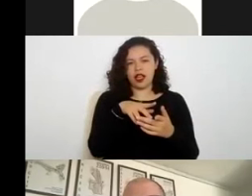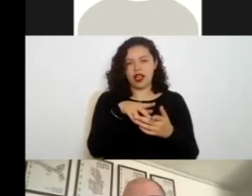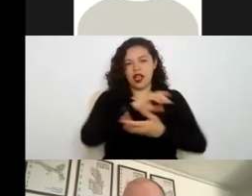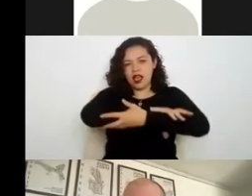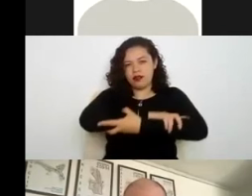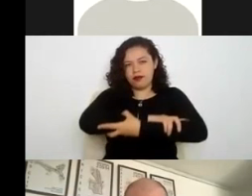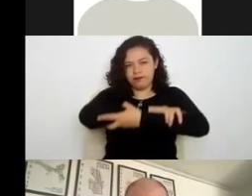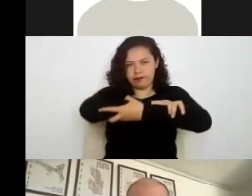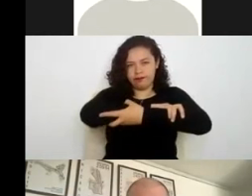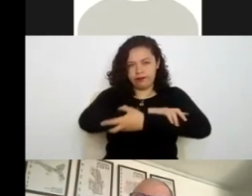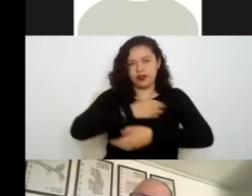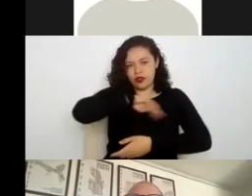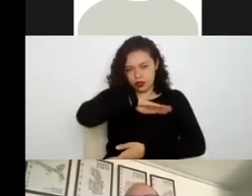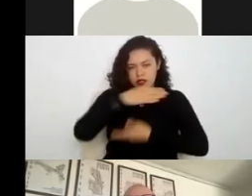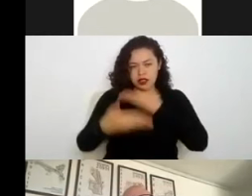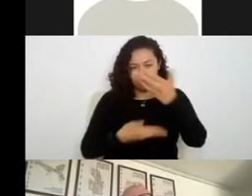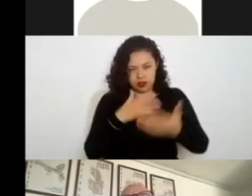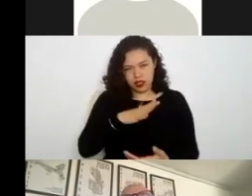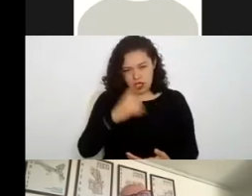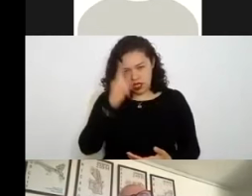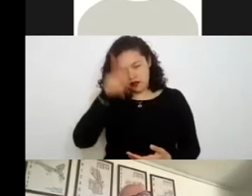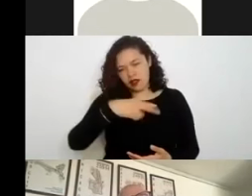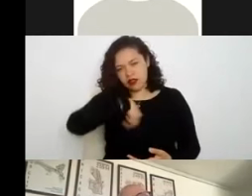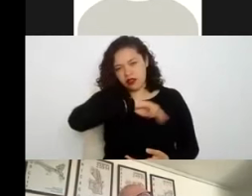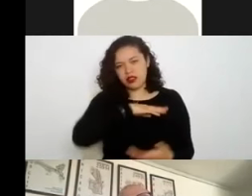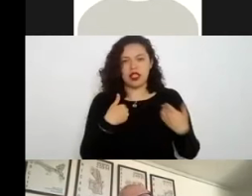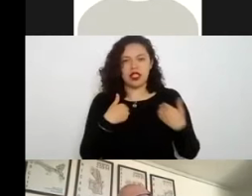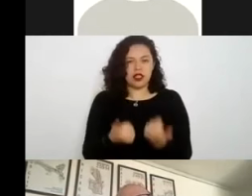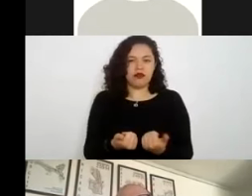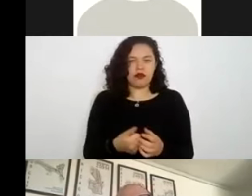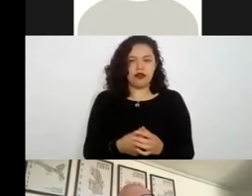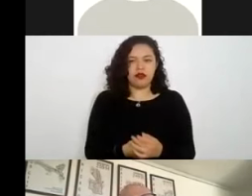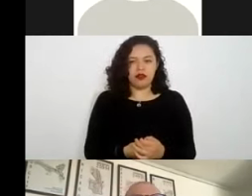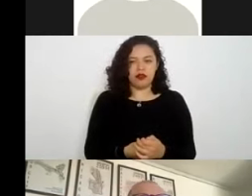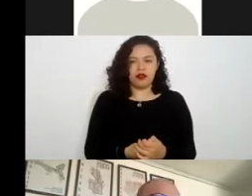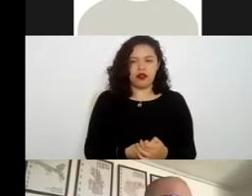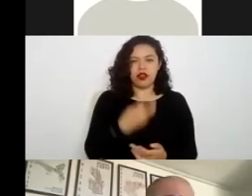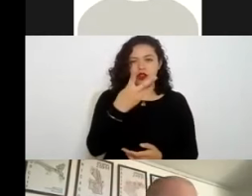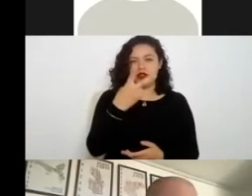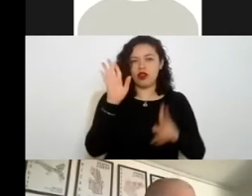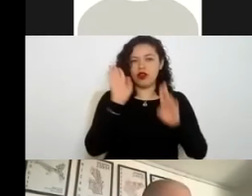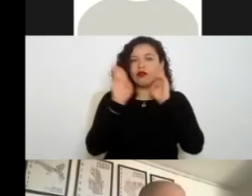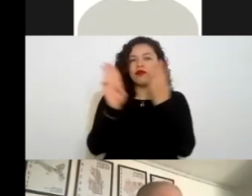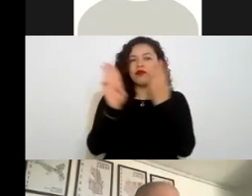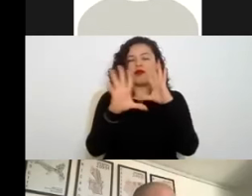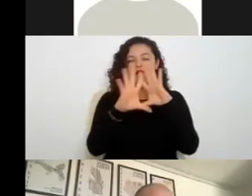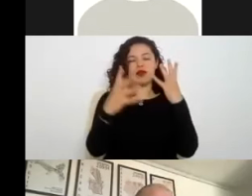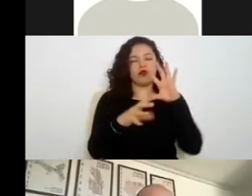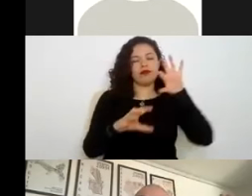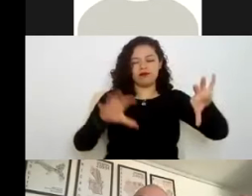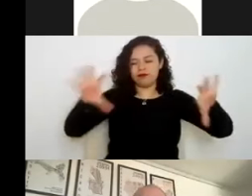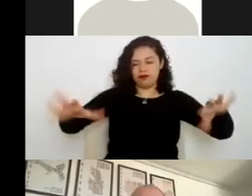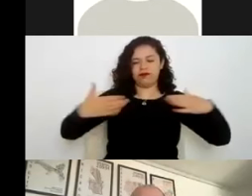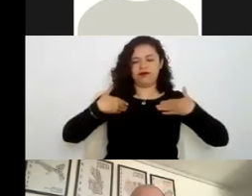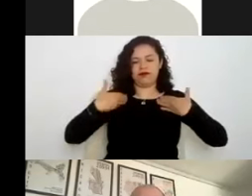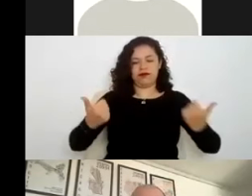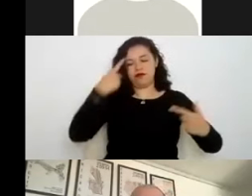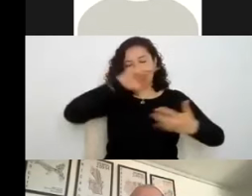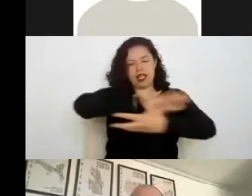servicio porque entendemos, digámoslo así, los dos mundos. Entendemos toda la parte de